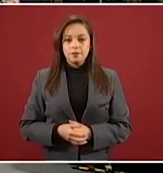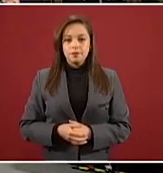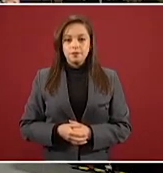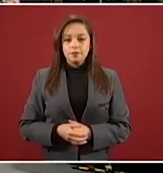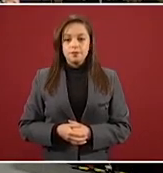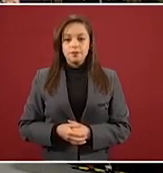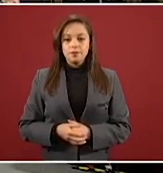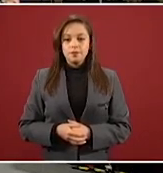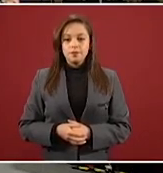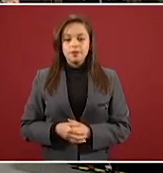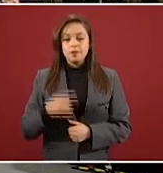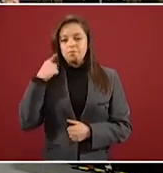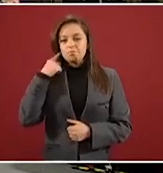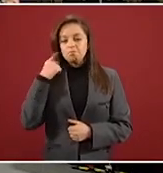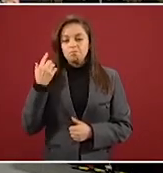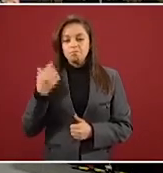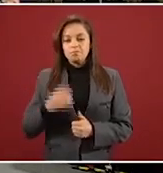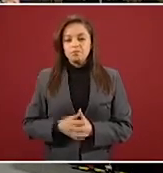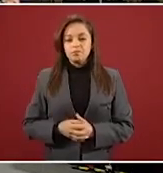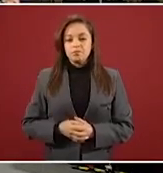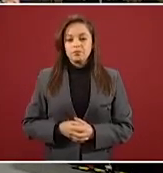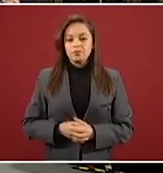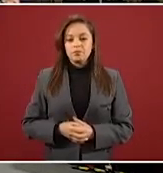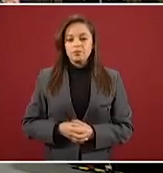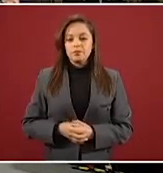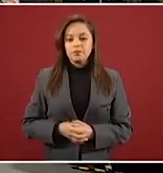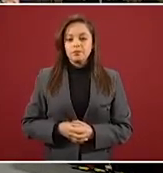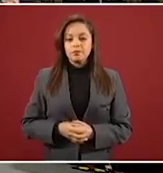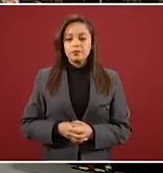No es el tiempo por la derecha.